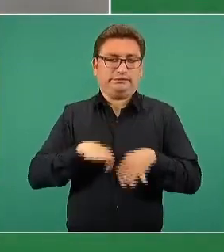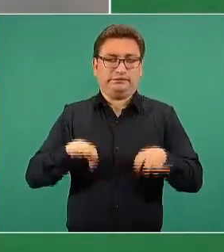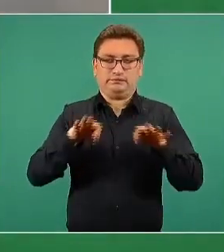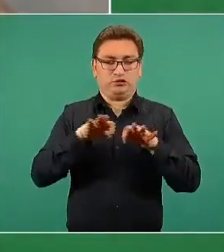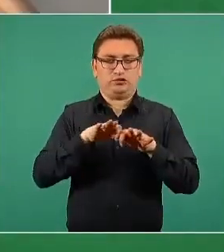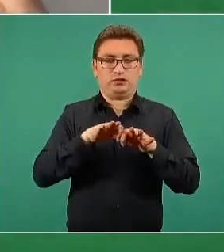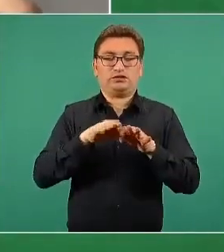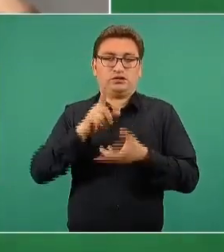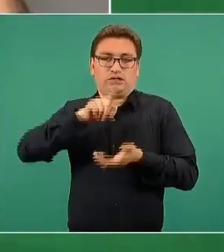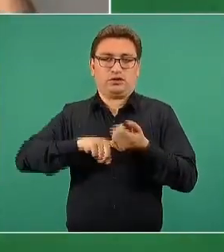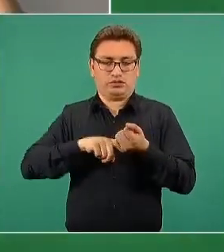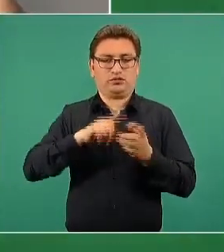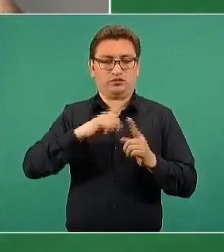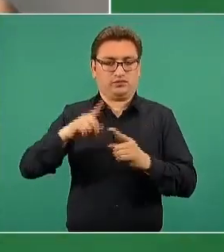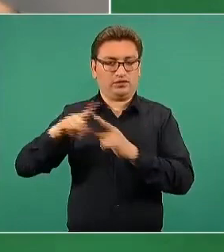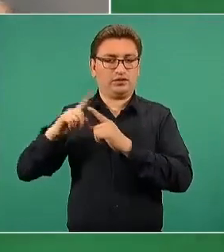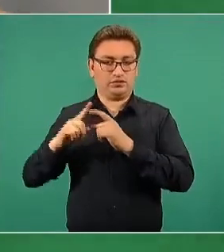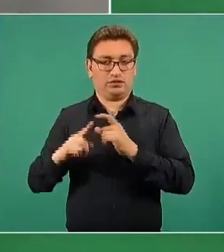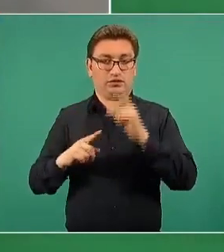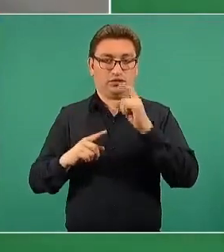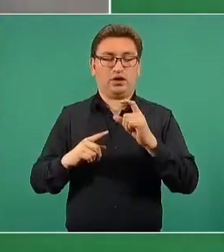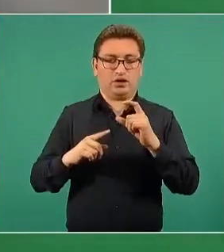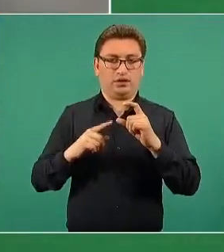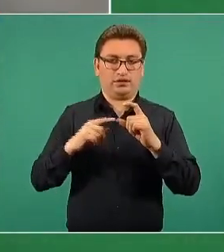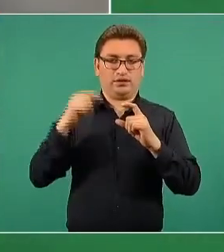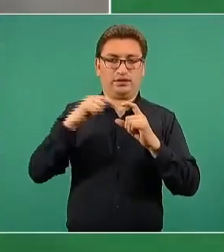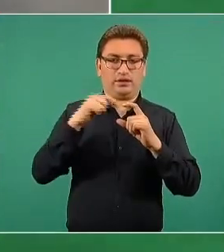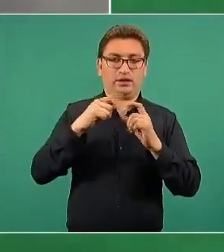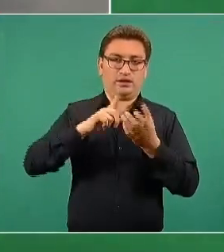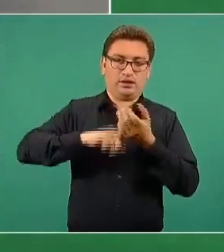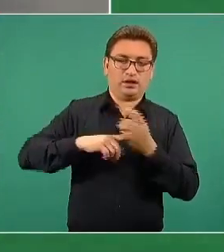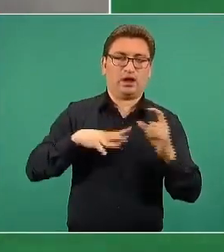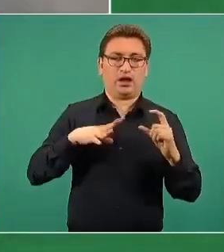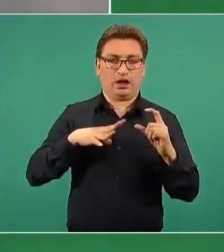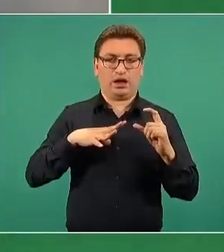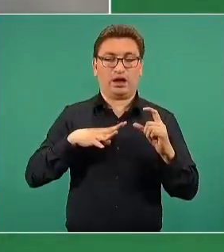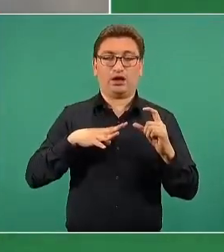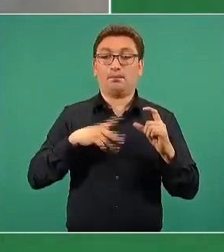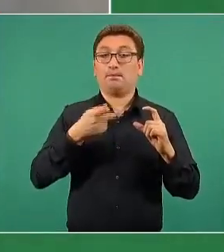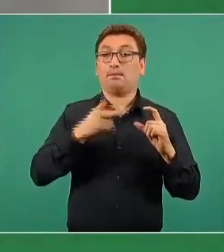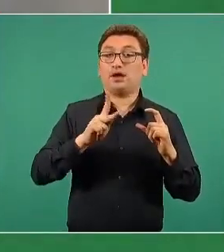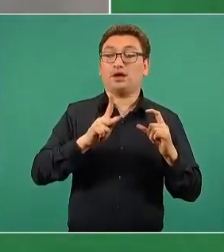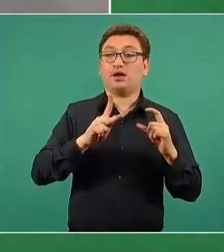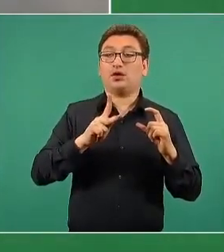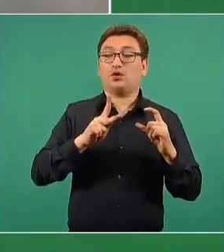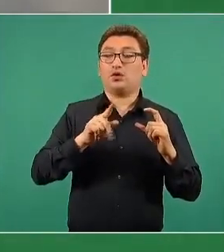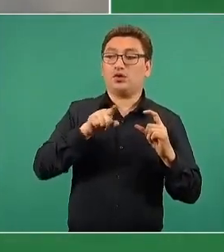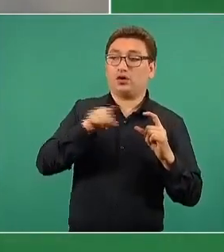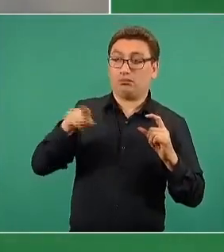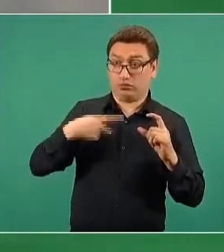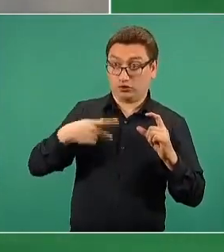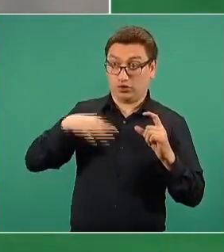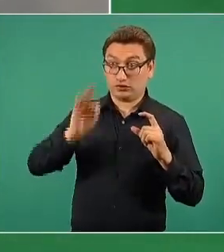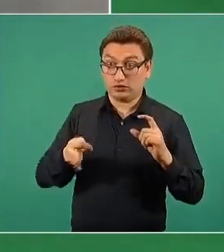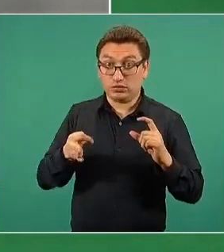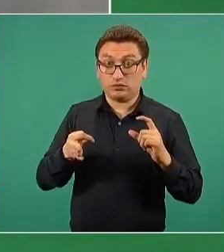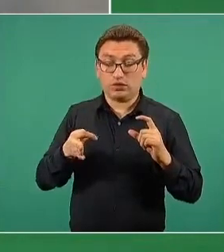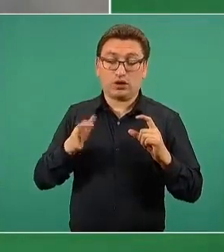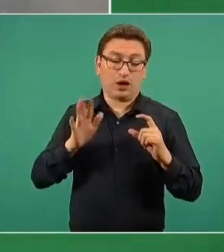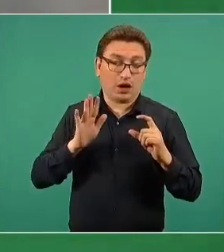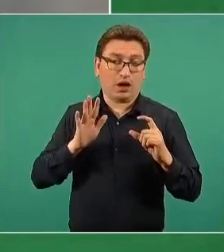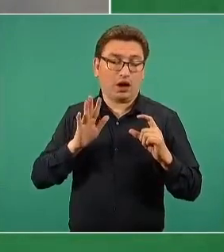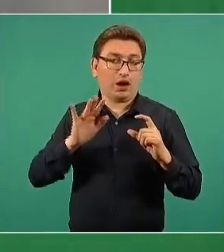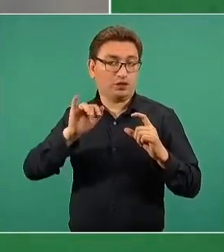diferentes componentes. La vacuna, tener disponible la vacuna es un componente importante, pero que la persona acepte la vacuna y